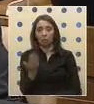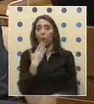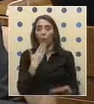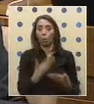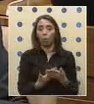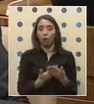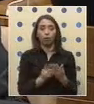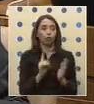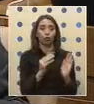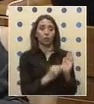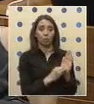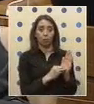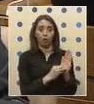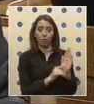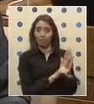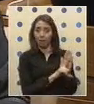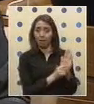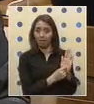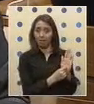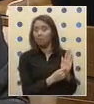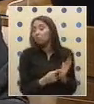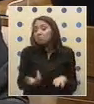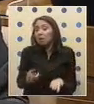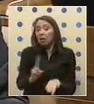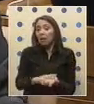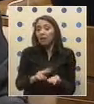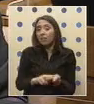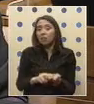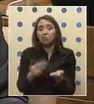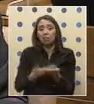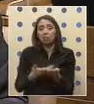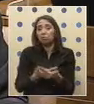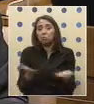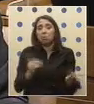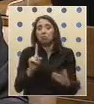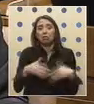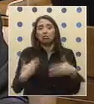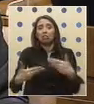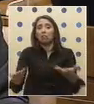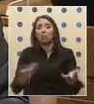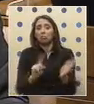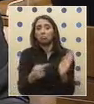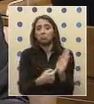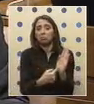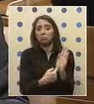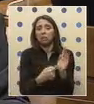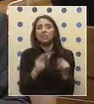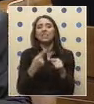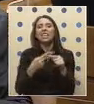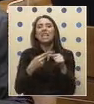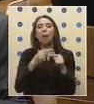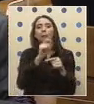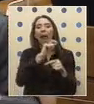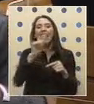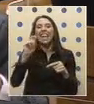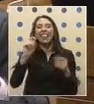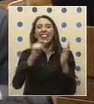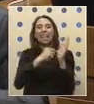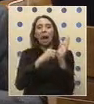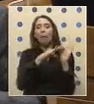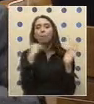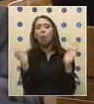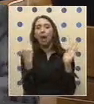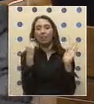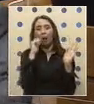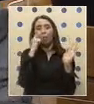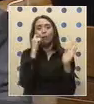cuando no está en la norma, la verdad que todo esto es letra muerta. Letra muerta. Por eso nosotros